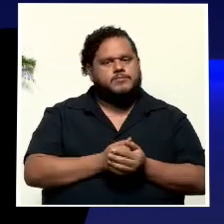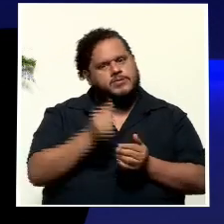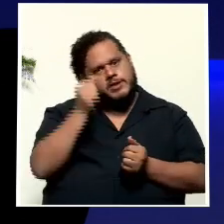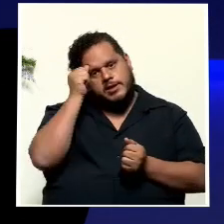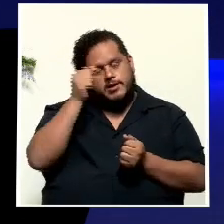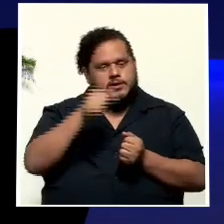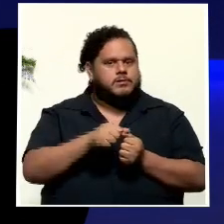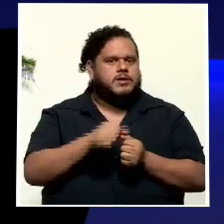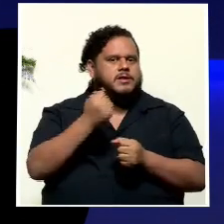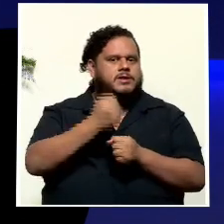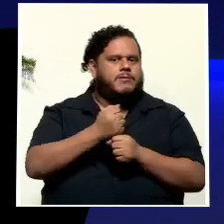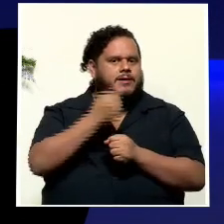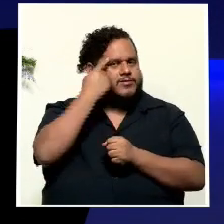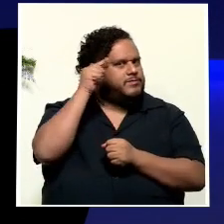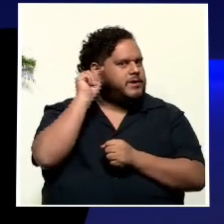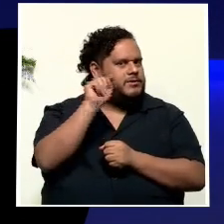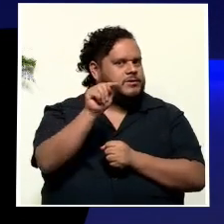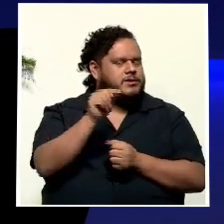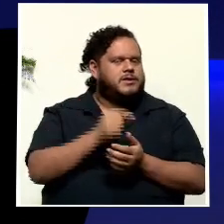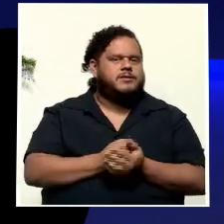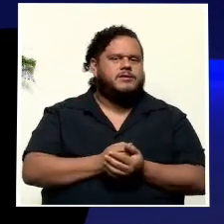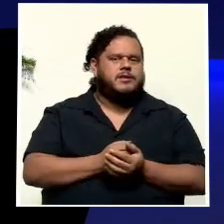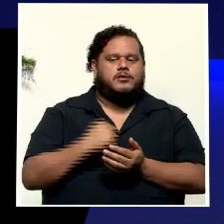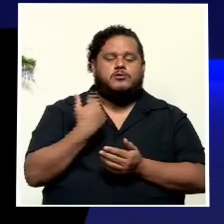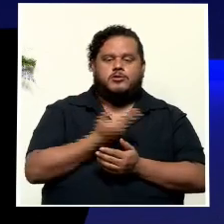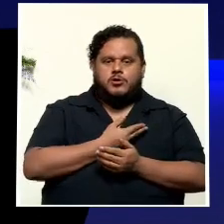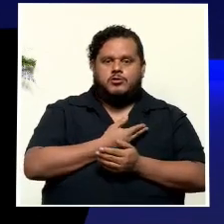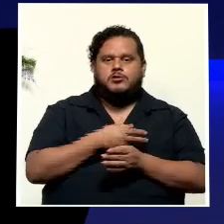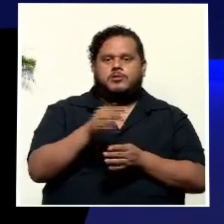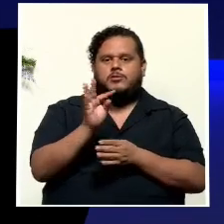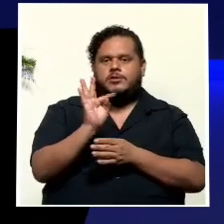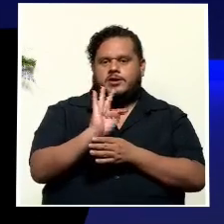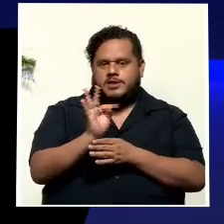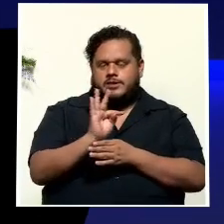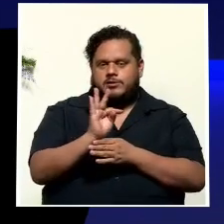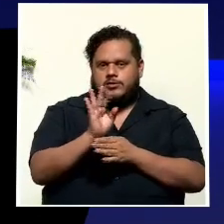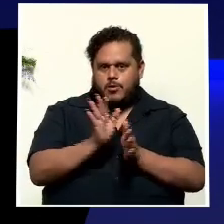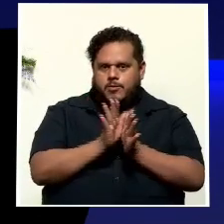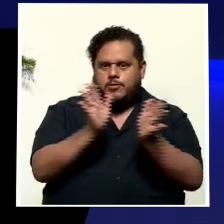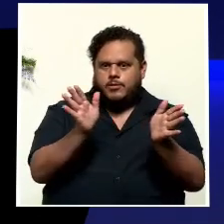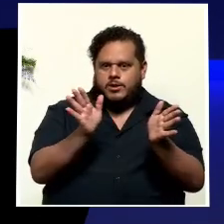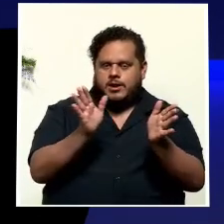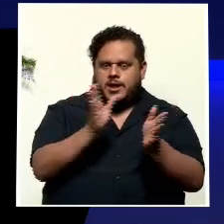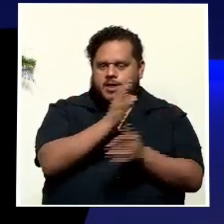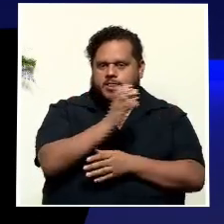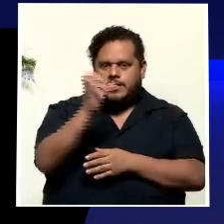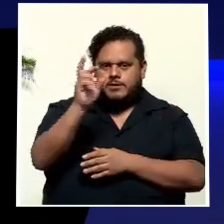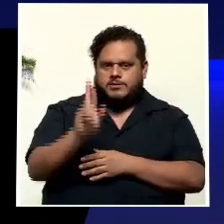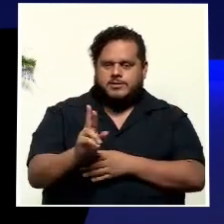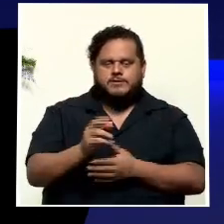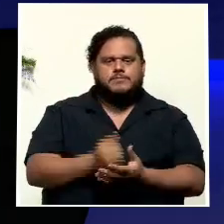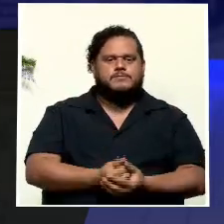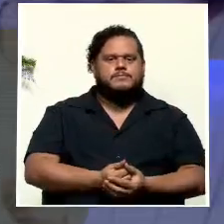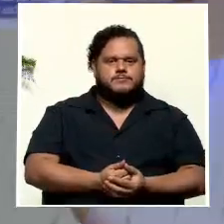Recuerde, trabajamos para usted. Somos la televisión pública de Costa Rica.